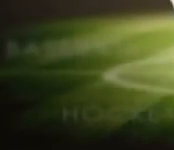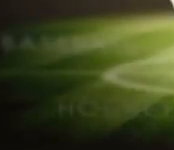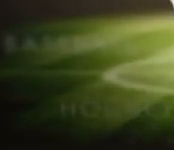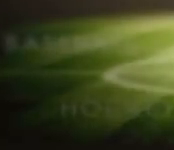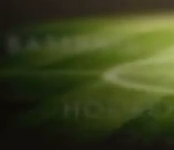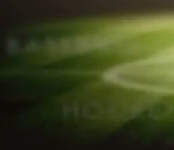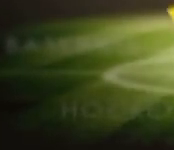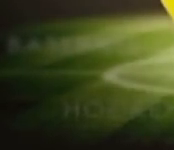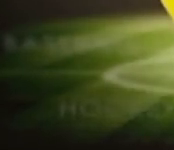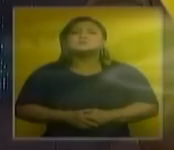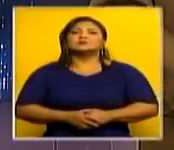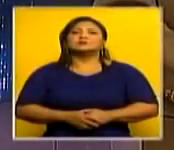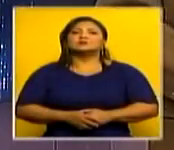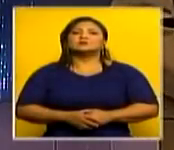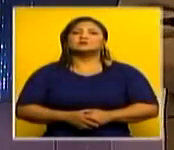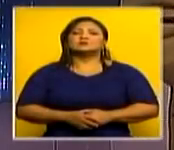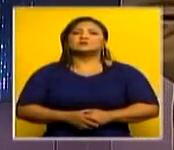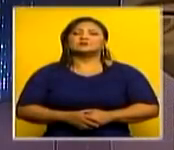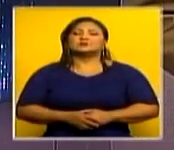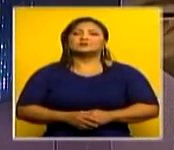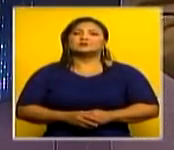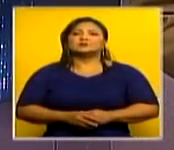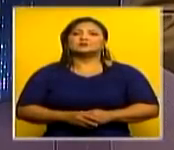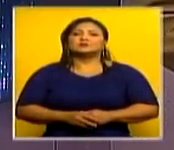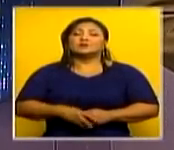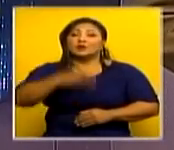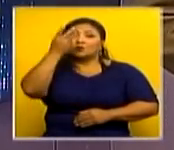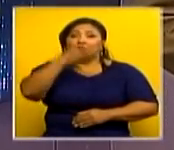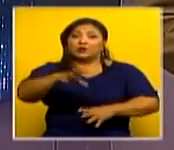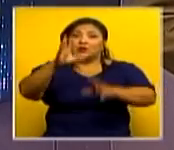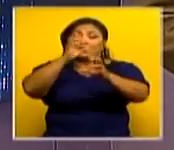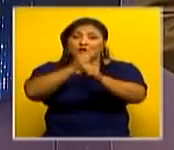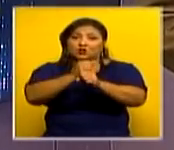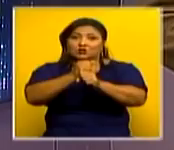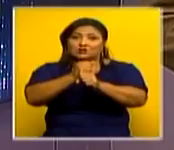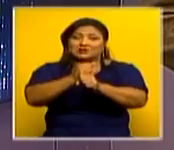Muy buenas noches. Las Ligas Europeas.